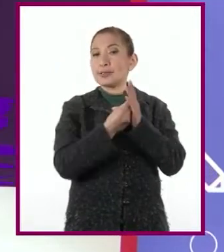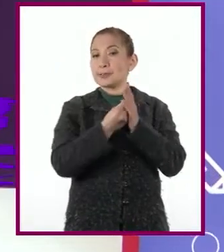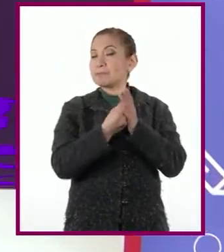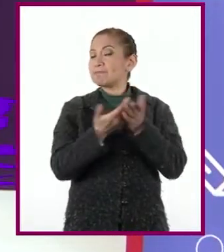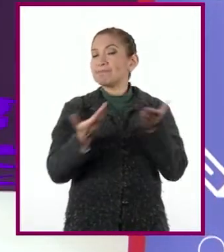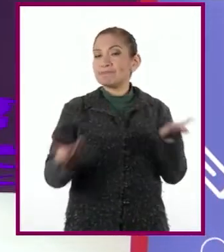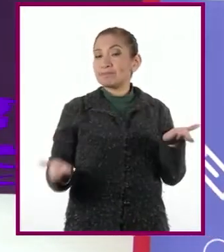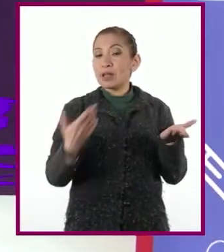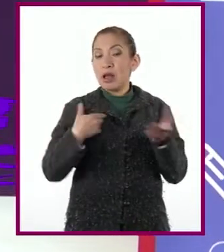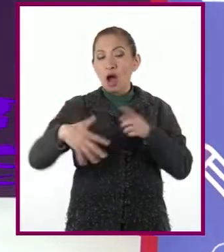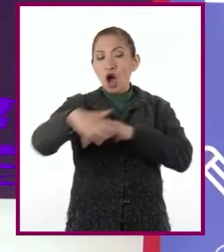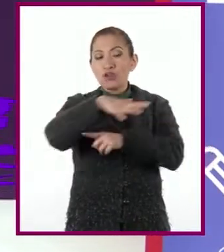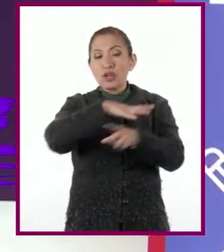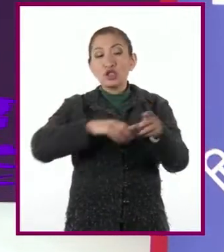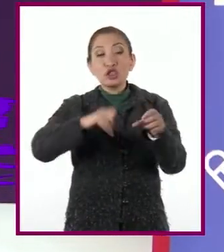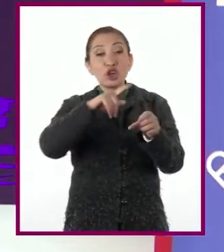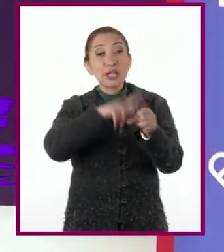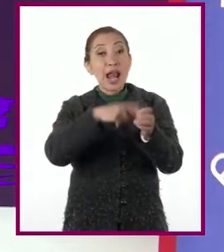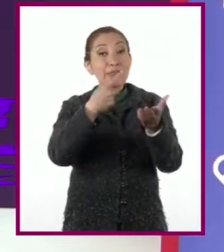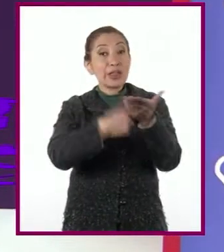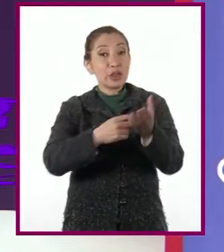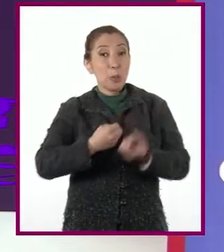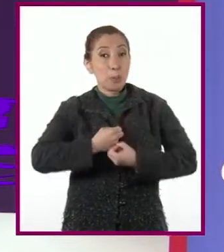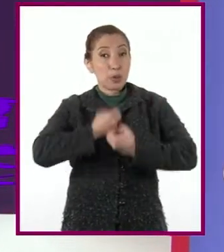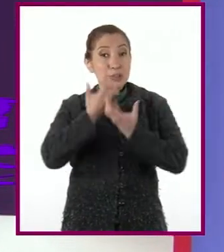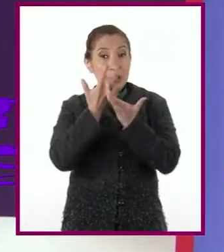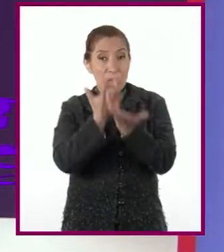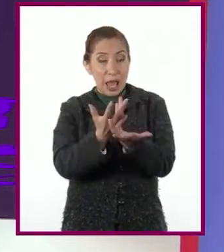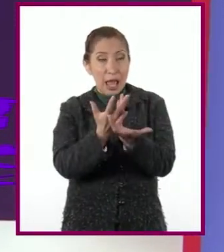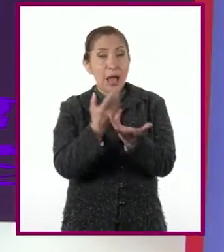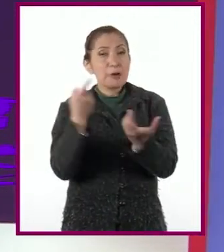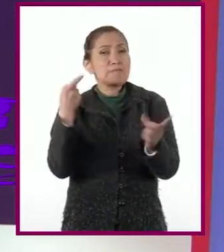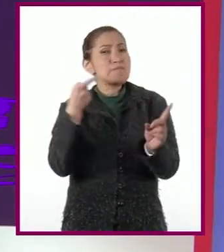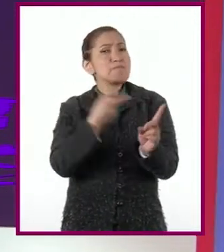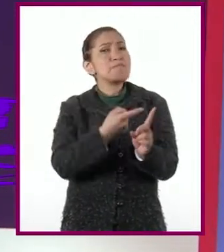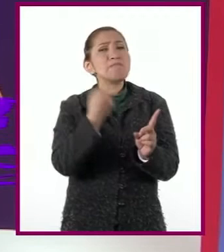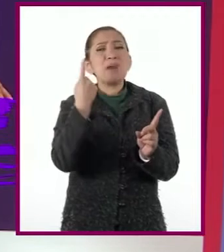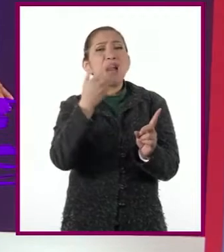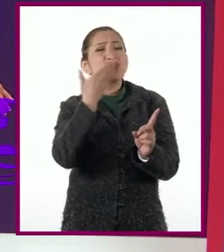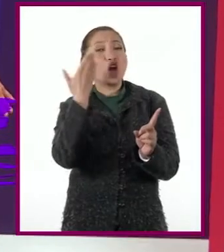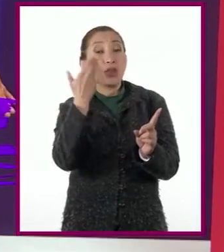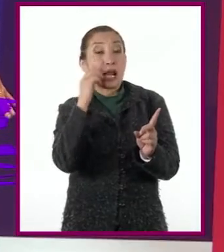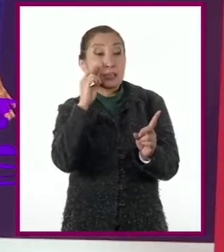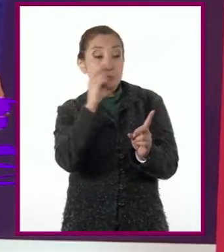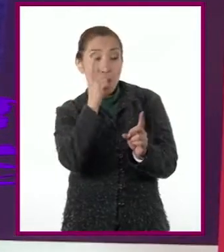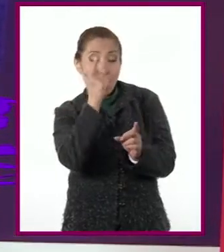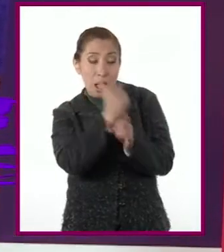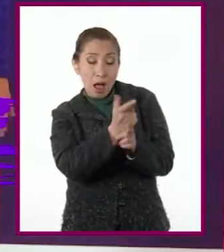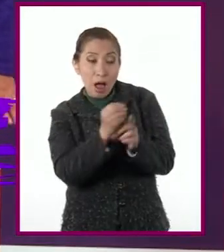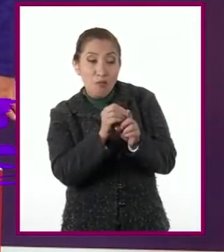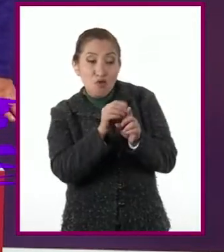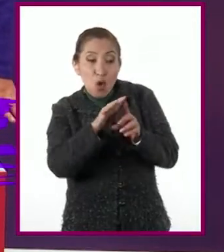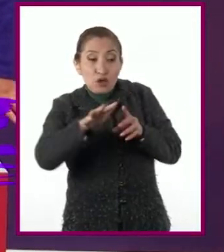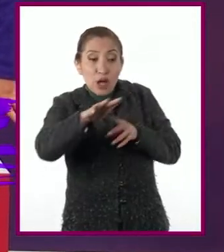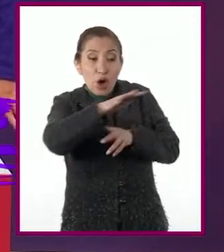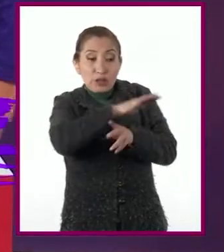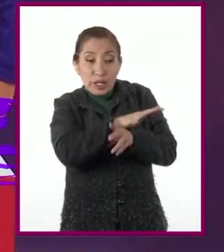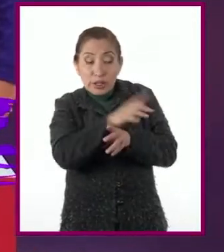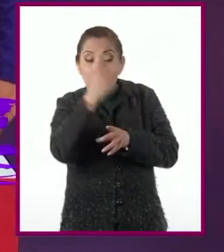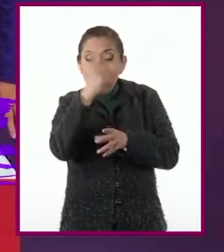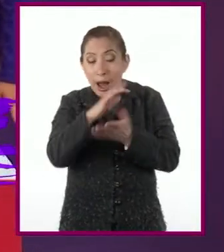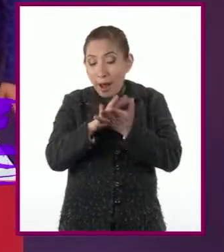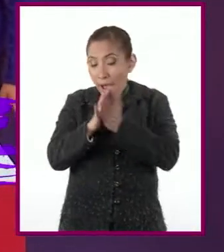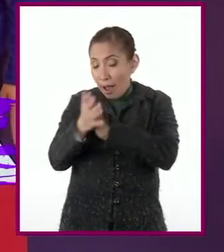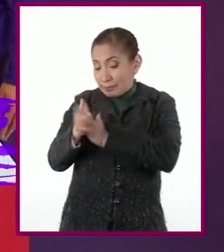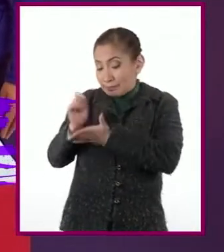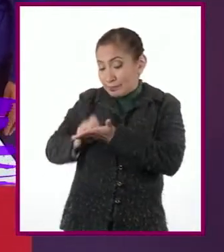es El contexto social en la poesía y tiene como propósito identificar la influencia del contexto social